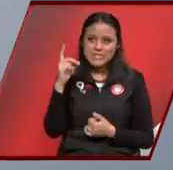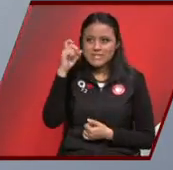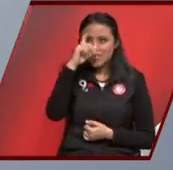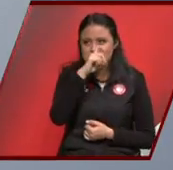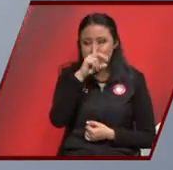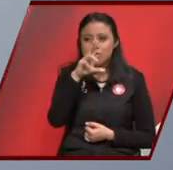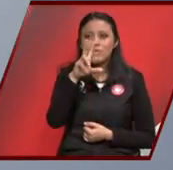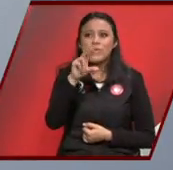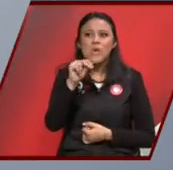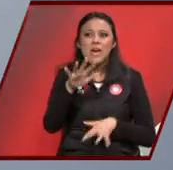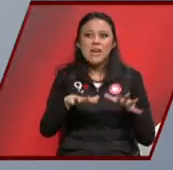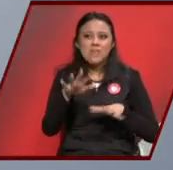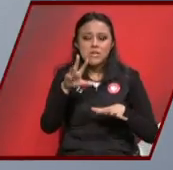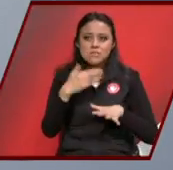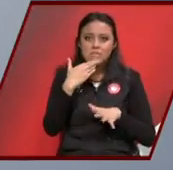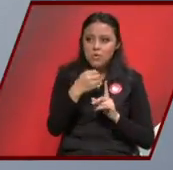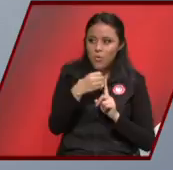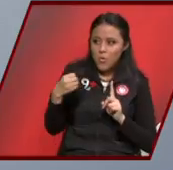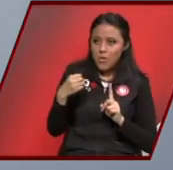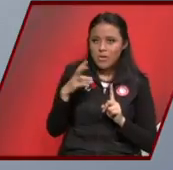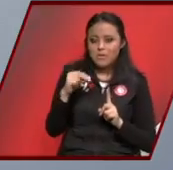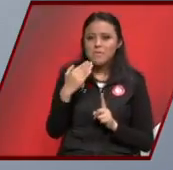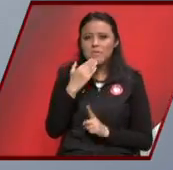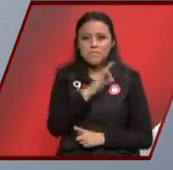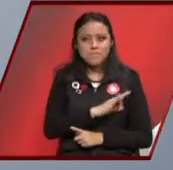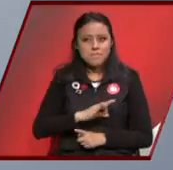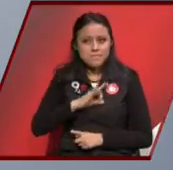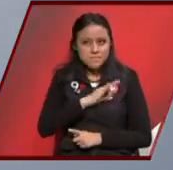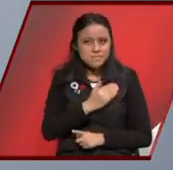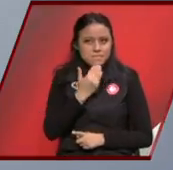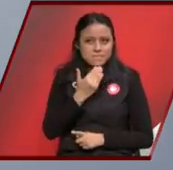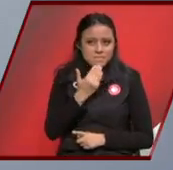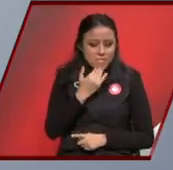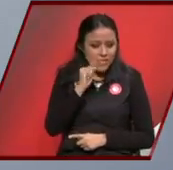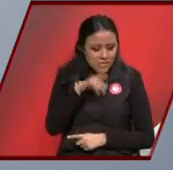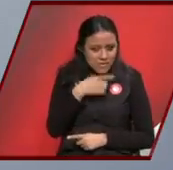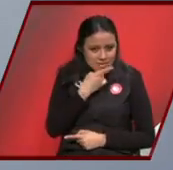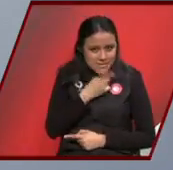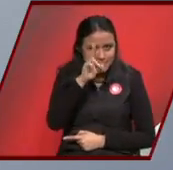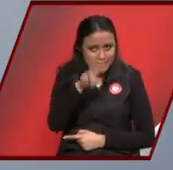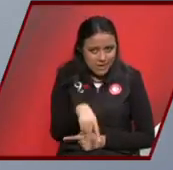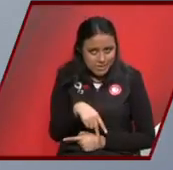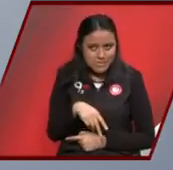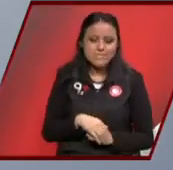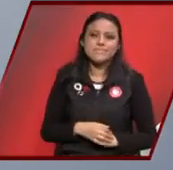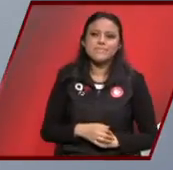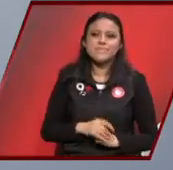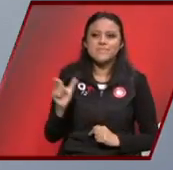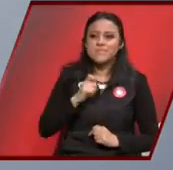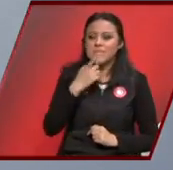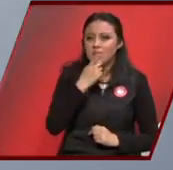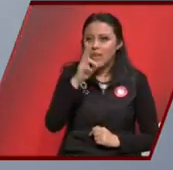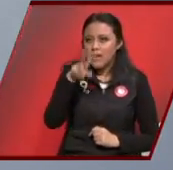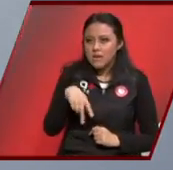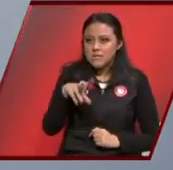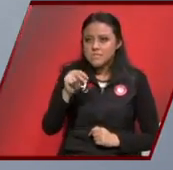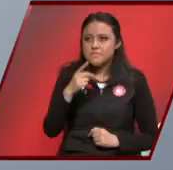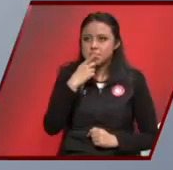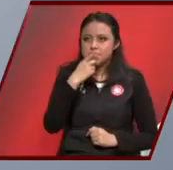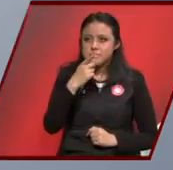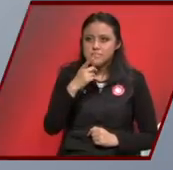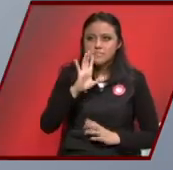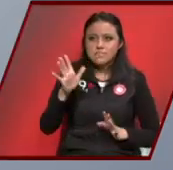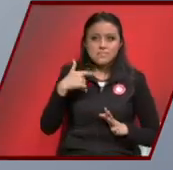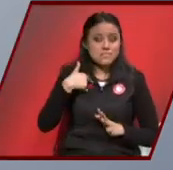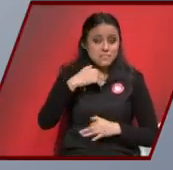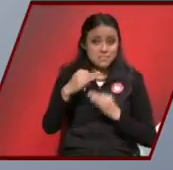son irreverentes, no los pones en orden y yo los felicito por ser irreverentes. Francos. son francos. No tienen medida cuando dicen las cosas. No hay quien te diga